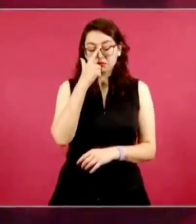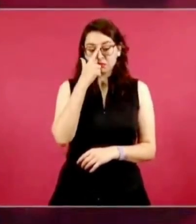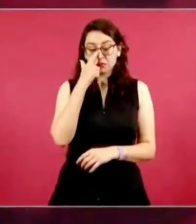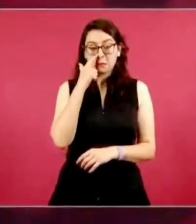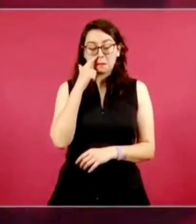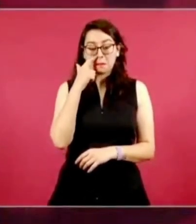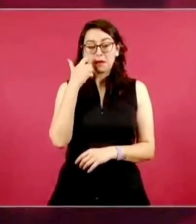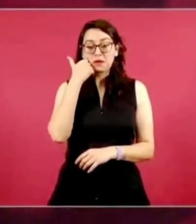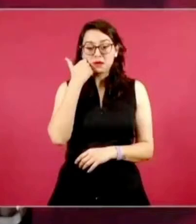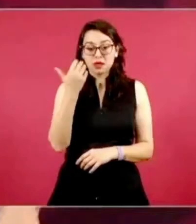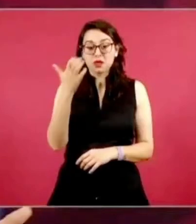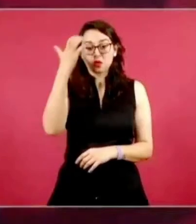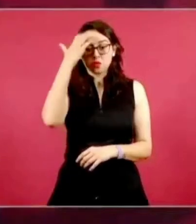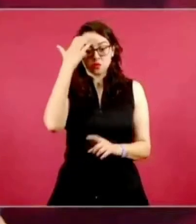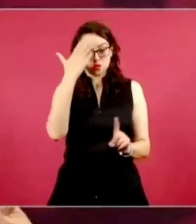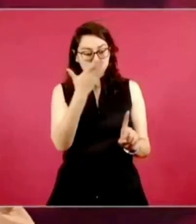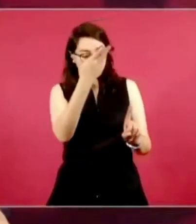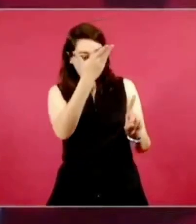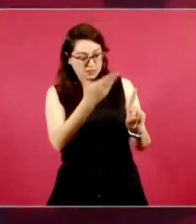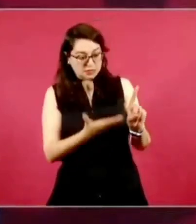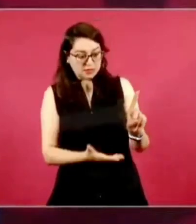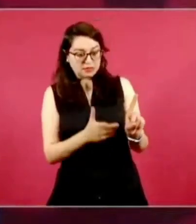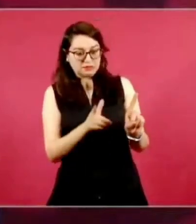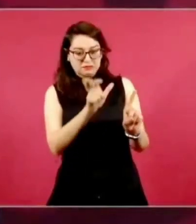bien, porque era un